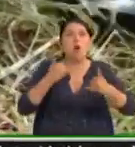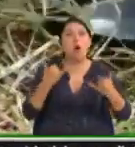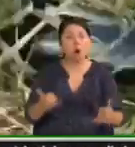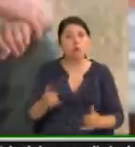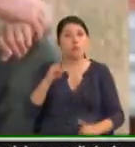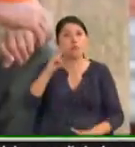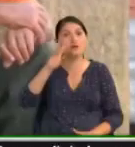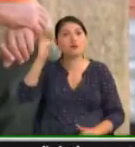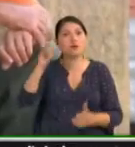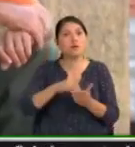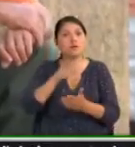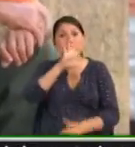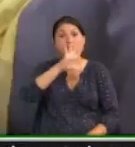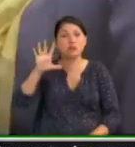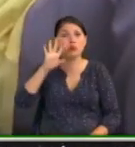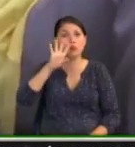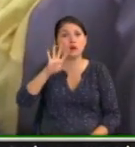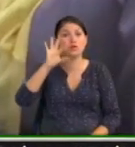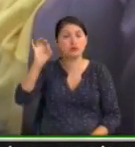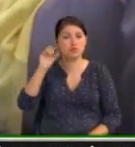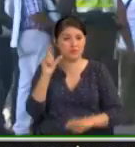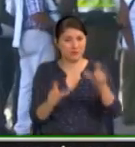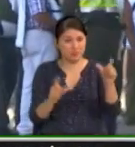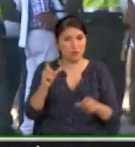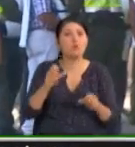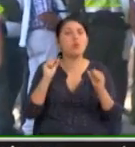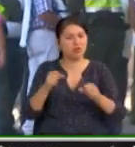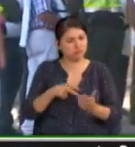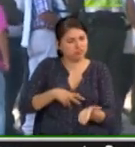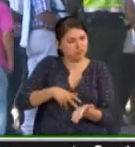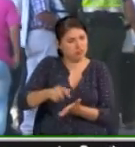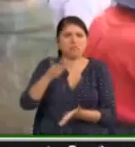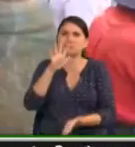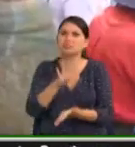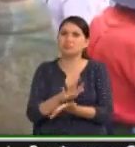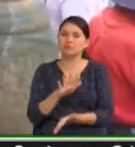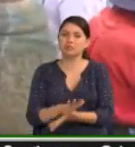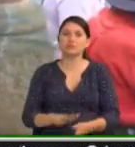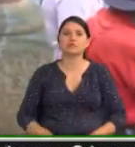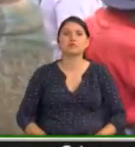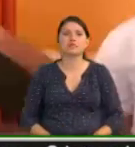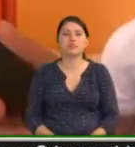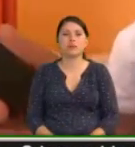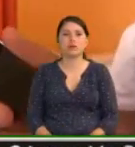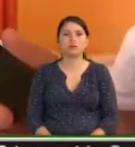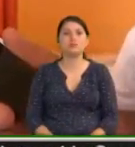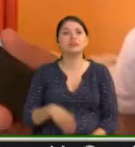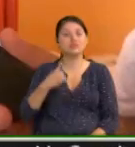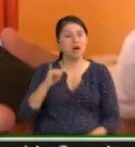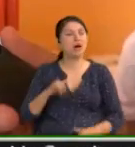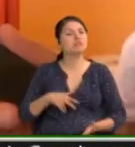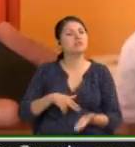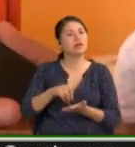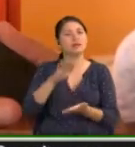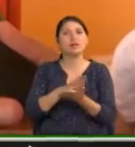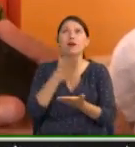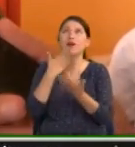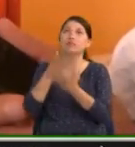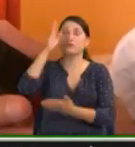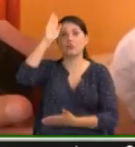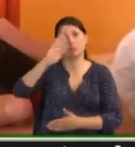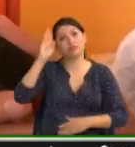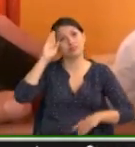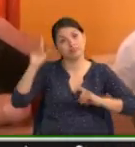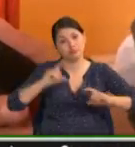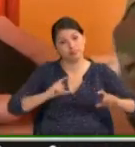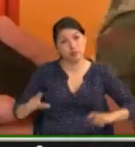hoy 29.548 chucureños pueden caminar con tranquilidad. Ya caminamos tranquilamente, gracias a Dios, y al batallón